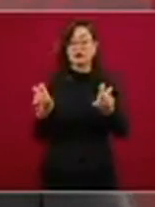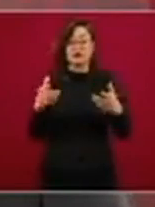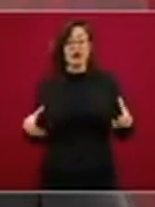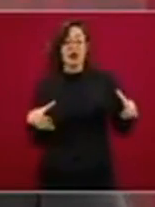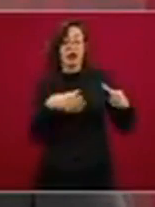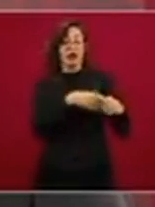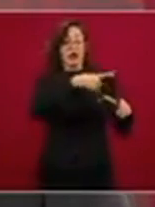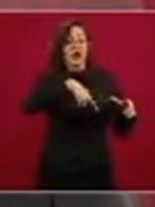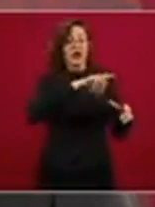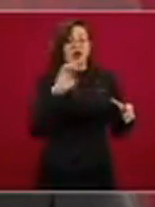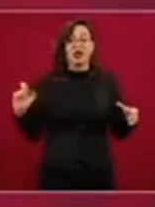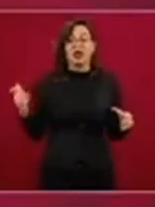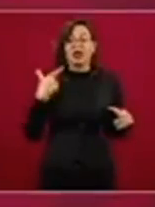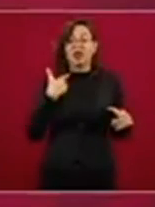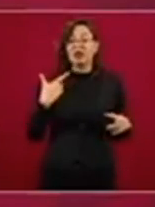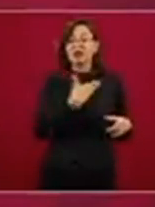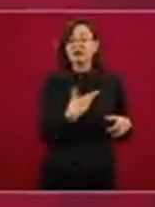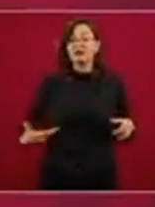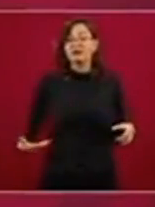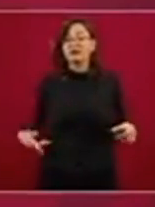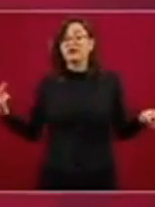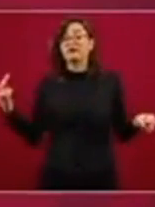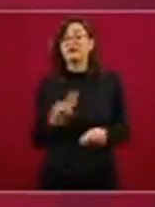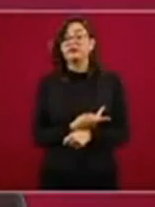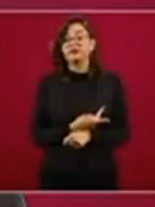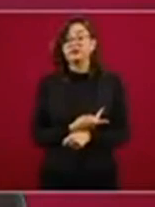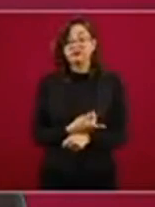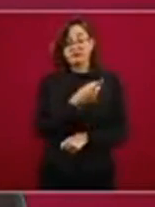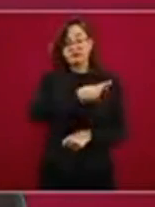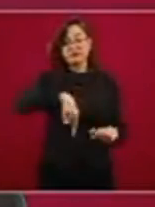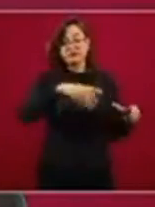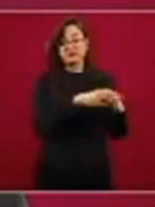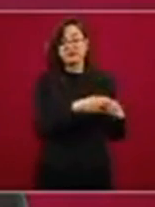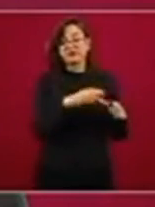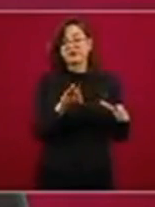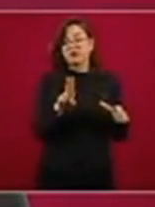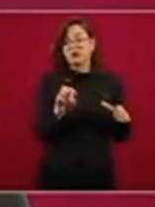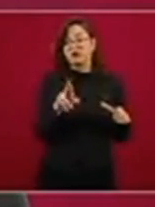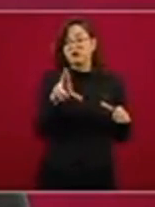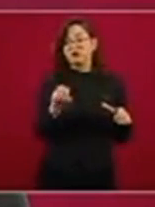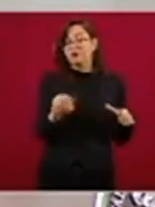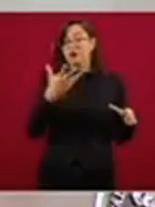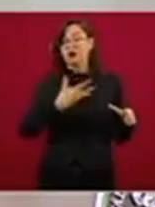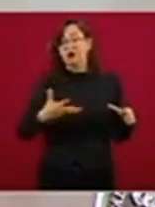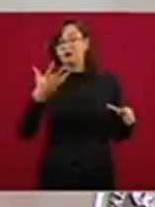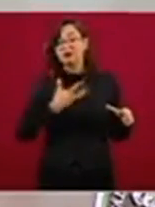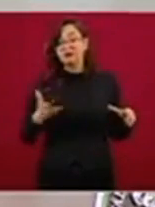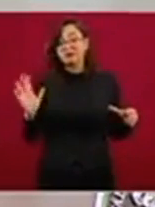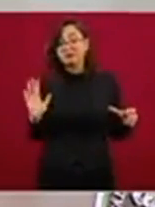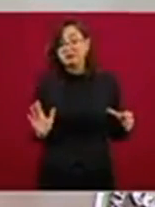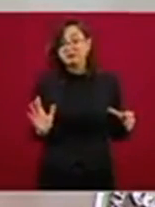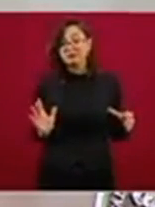que la solicite el 2% de las ciudadanas y ciudadanos que componen el padrón electoral. La segunda es